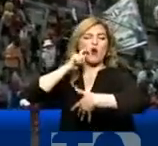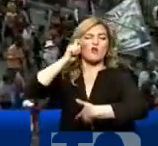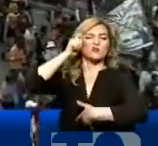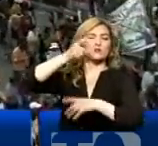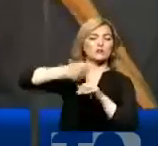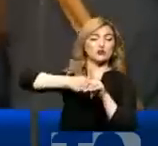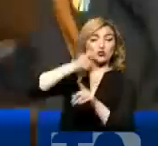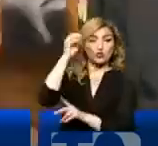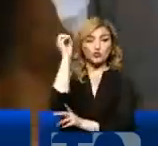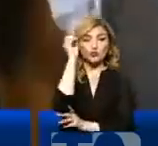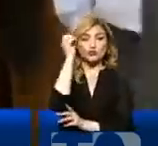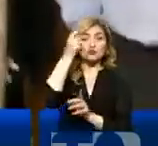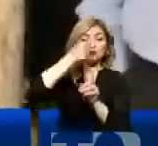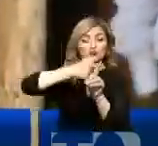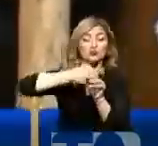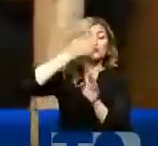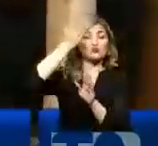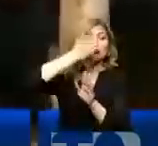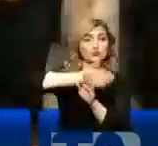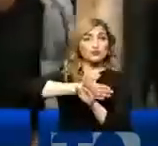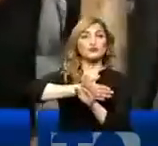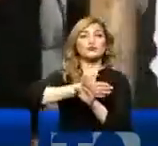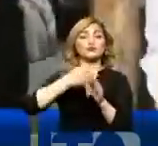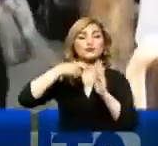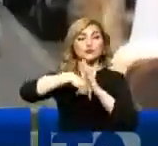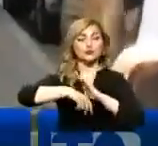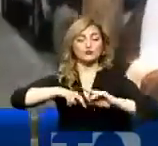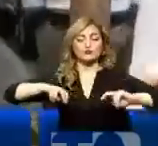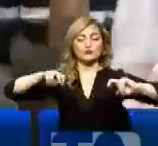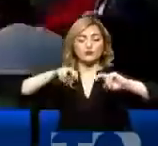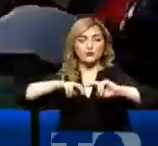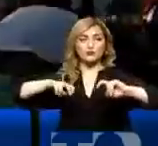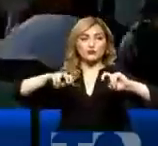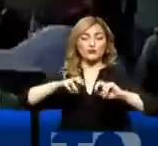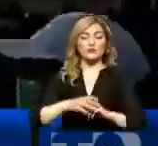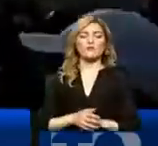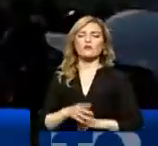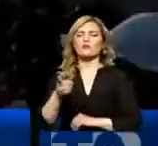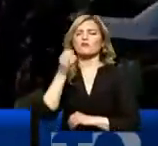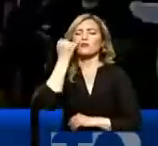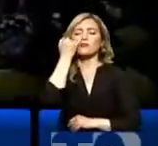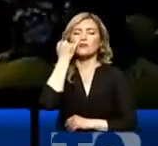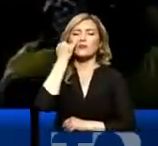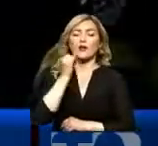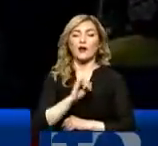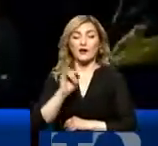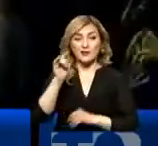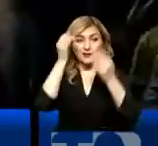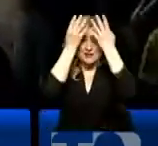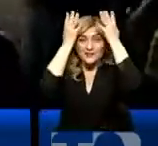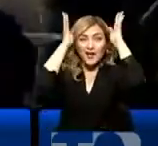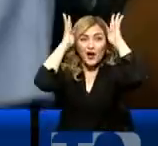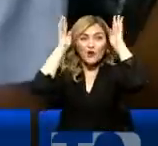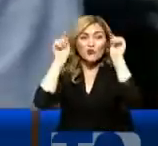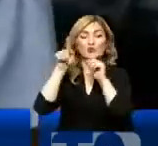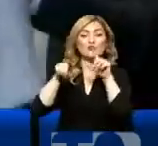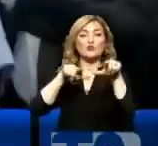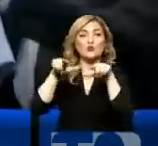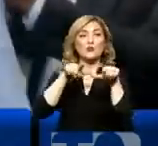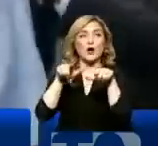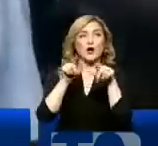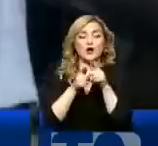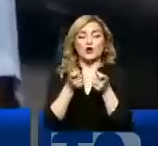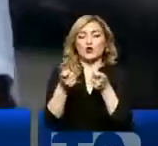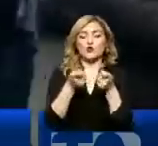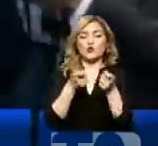inició una indagación previa en contra del presidente de la CONAIE, Jaime Vargas, bajo la figura de grupos subversivos. Ahora, casi